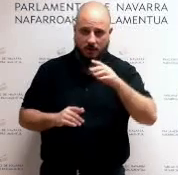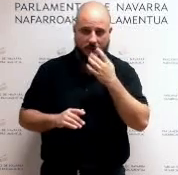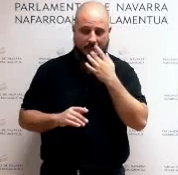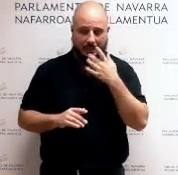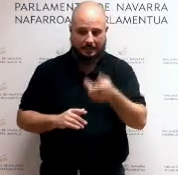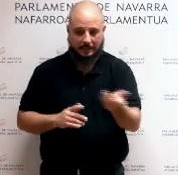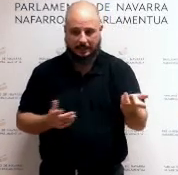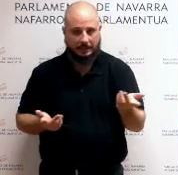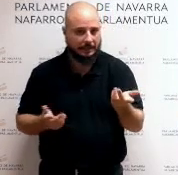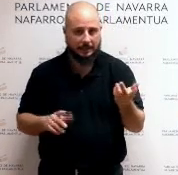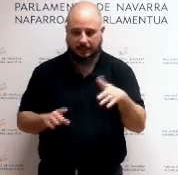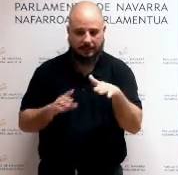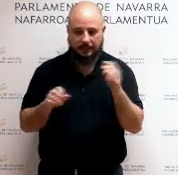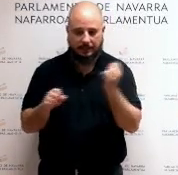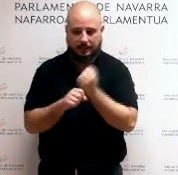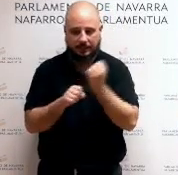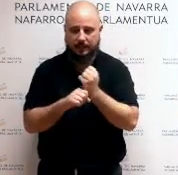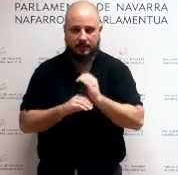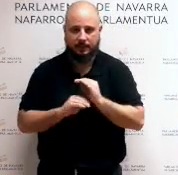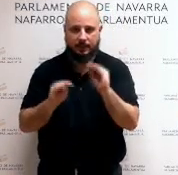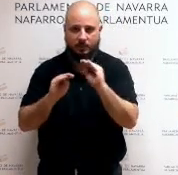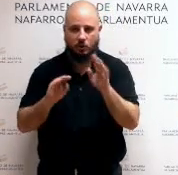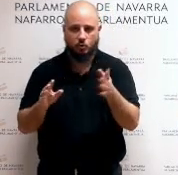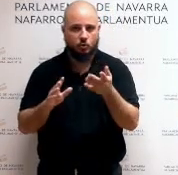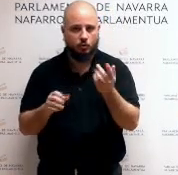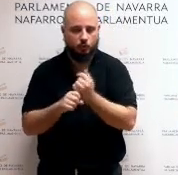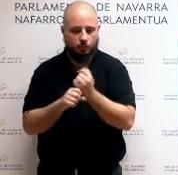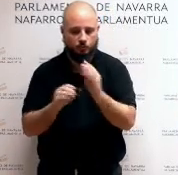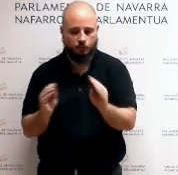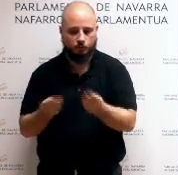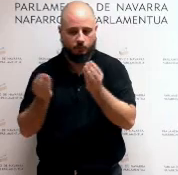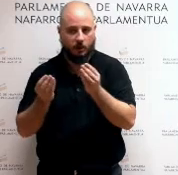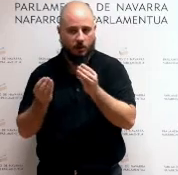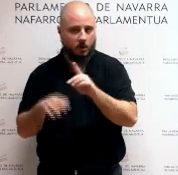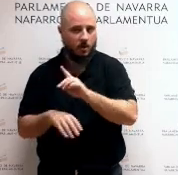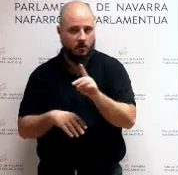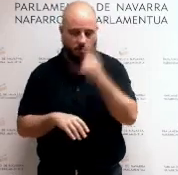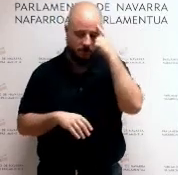de mejorar las tareas para las que ha sido encomendada. Votaremos en contra